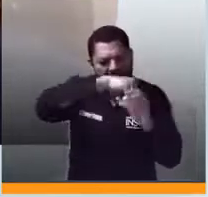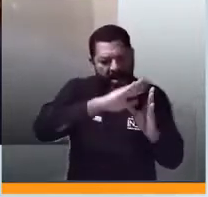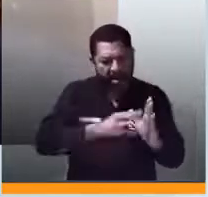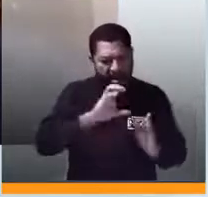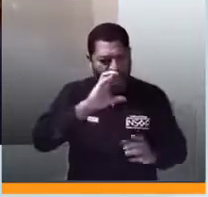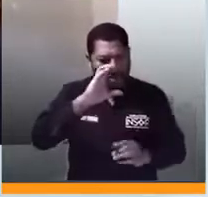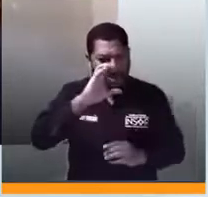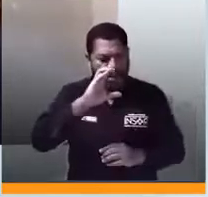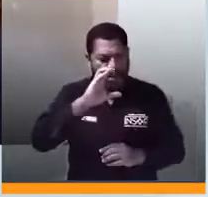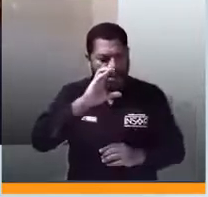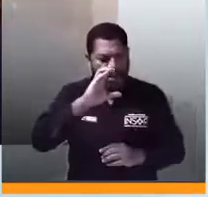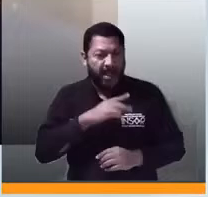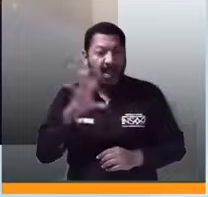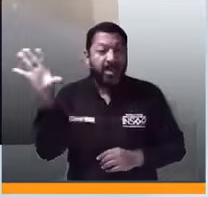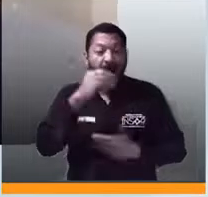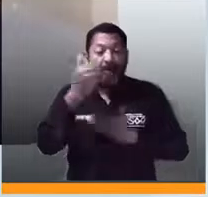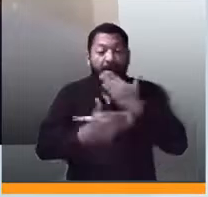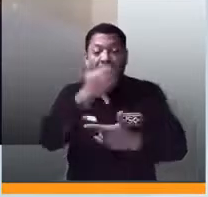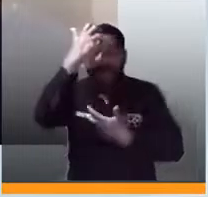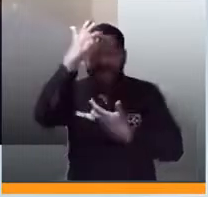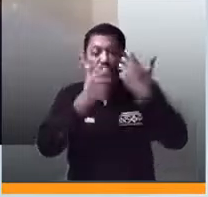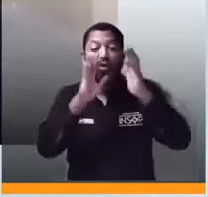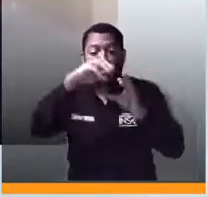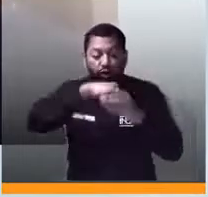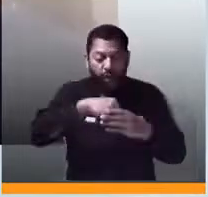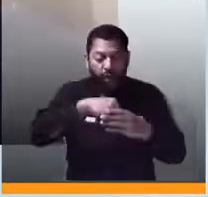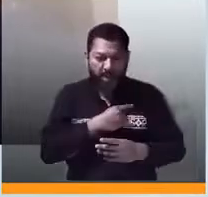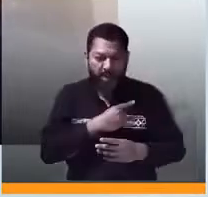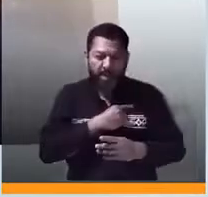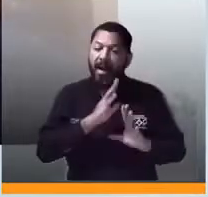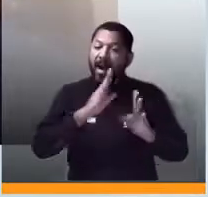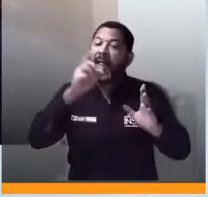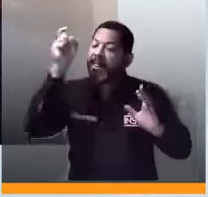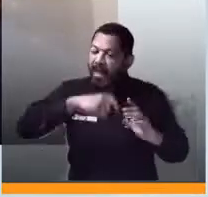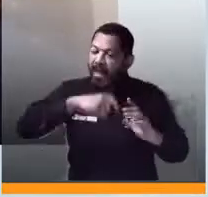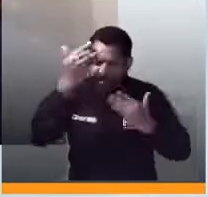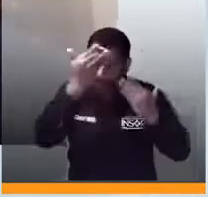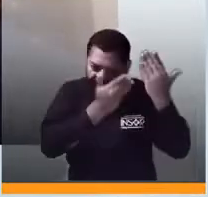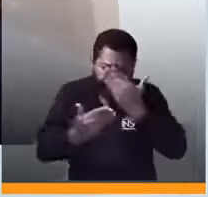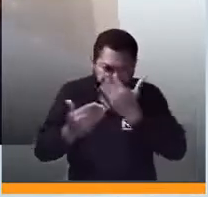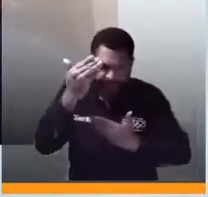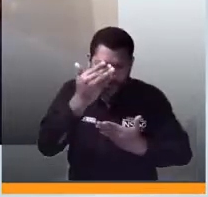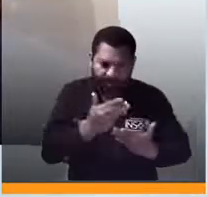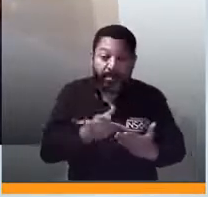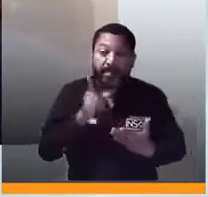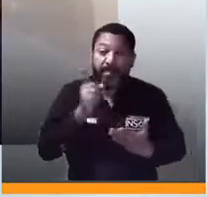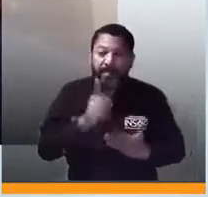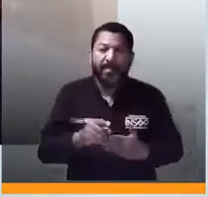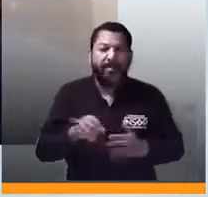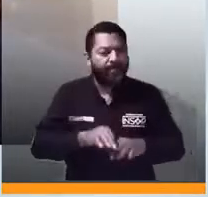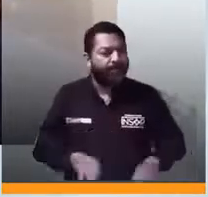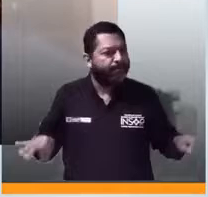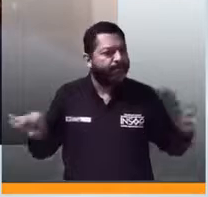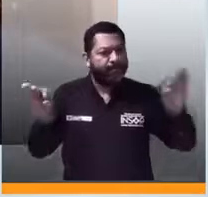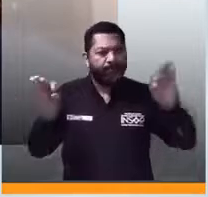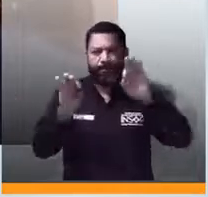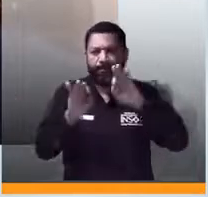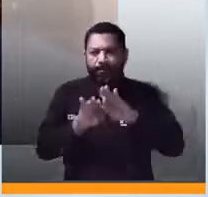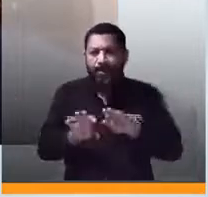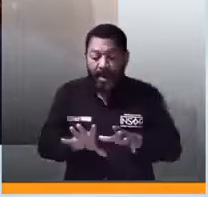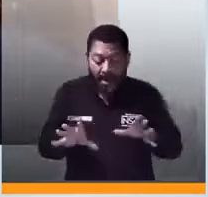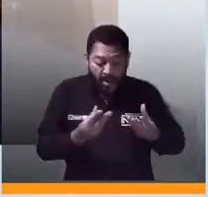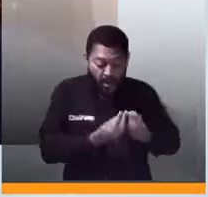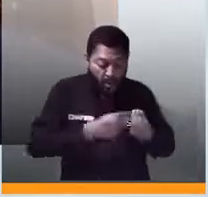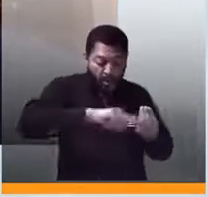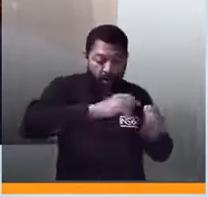de evaluación de la universidad, y por tanto eso lleva implícito también una capacitación profunda de todo